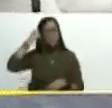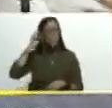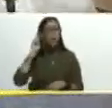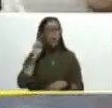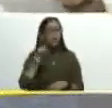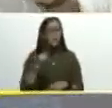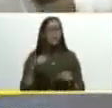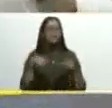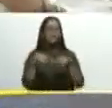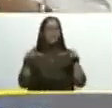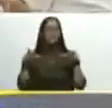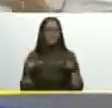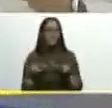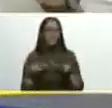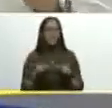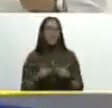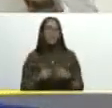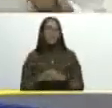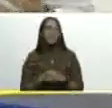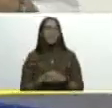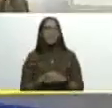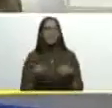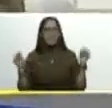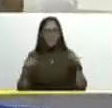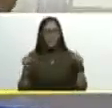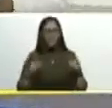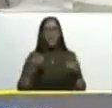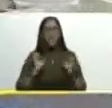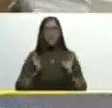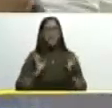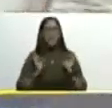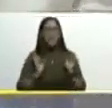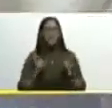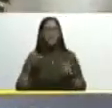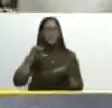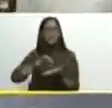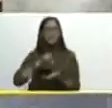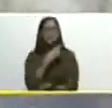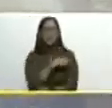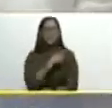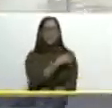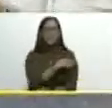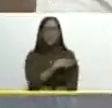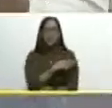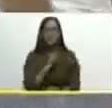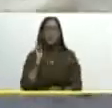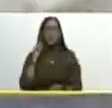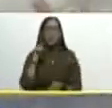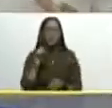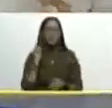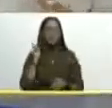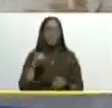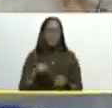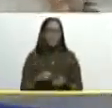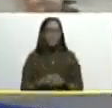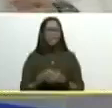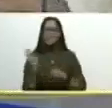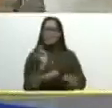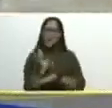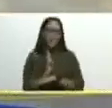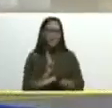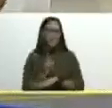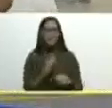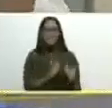la situación, en este caso, de esta emergencia de este centro hospitalario. Usted, de manera inmediata,